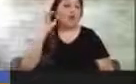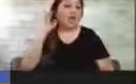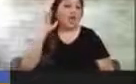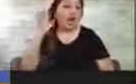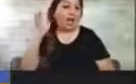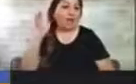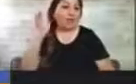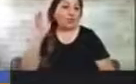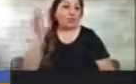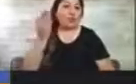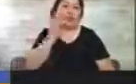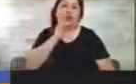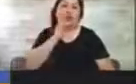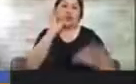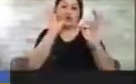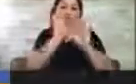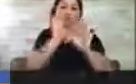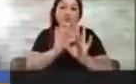descripción.